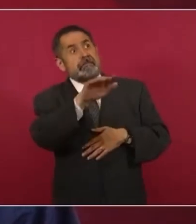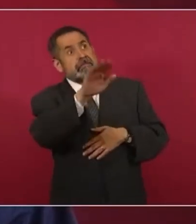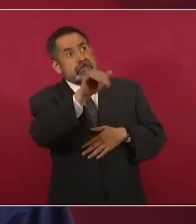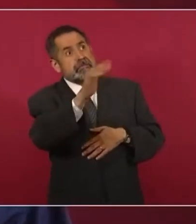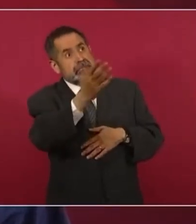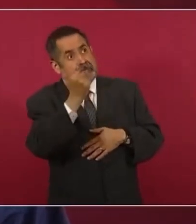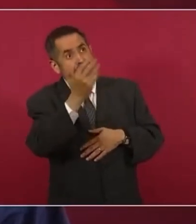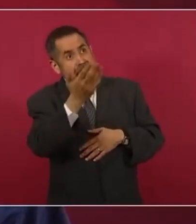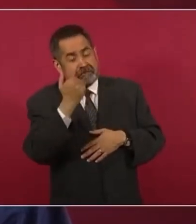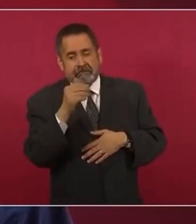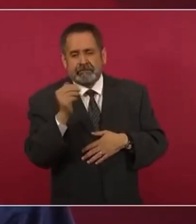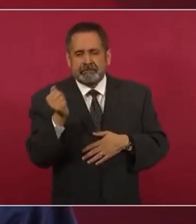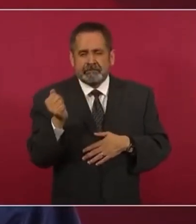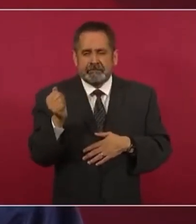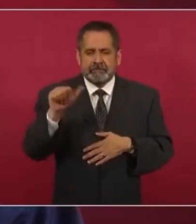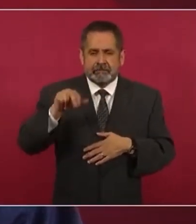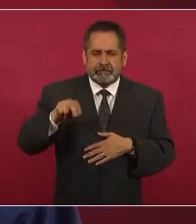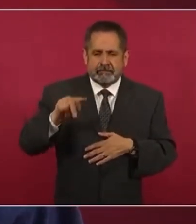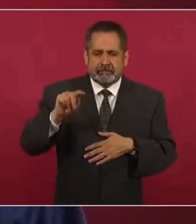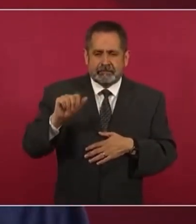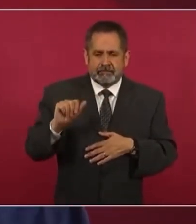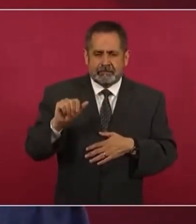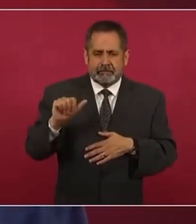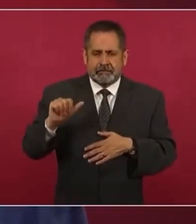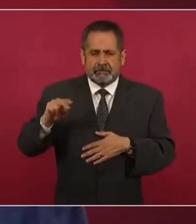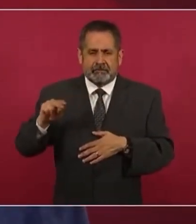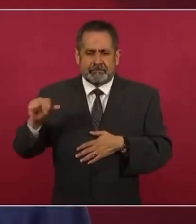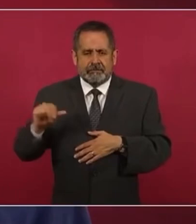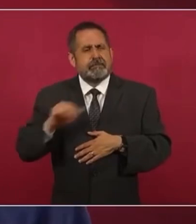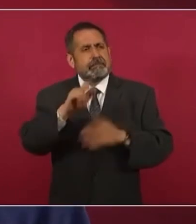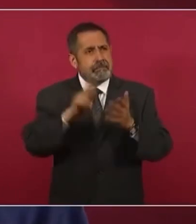Santana, para que regresara